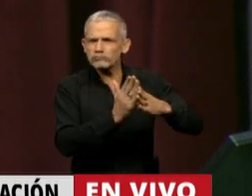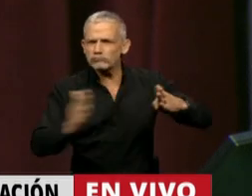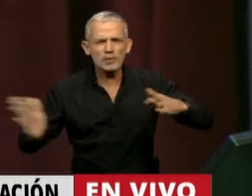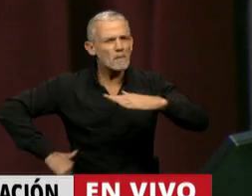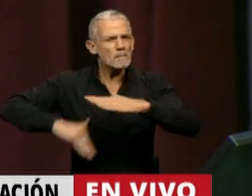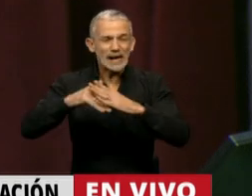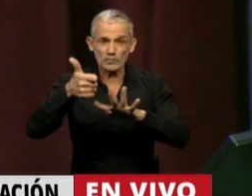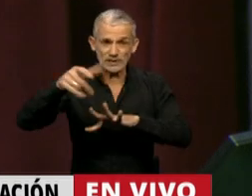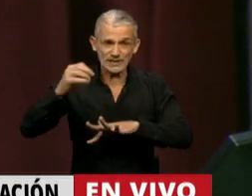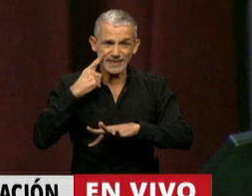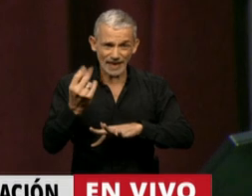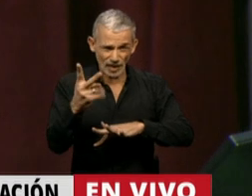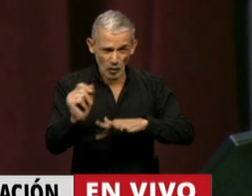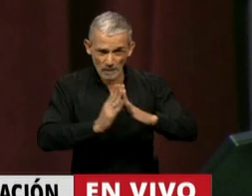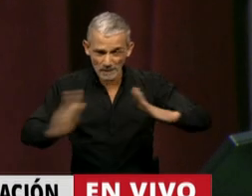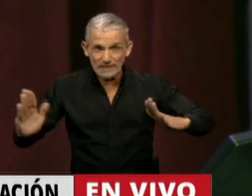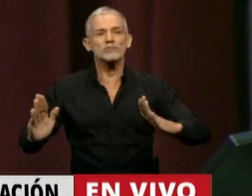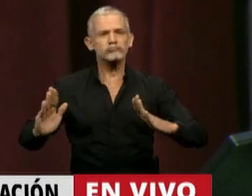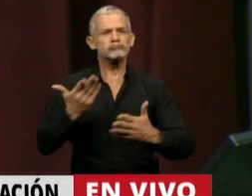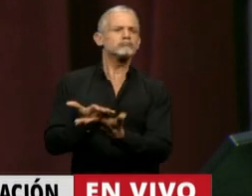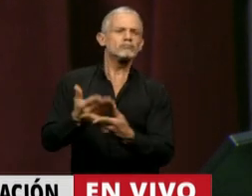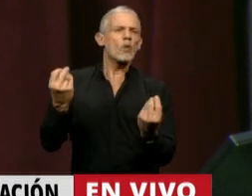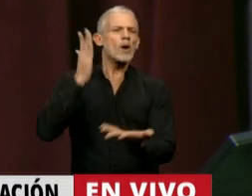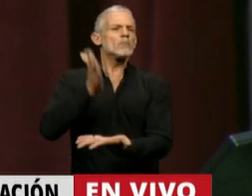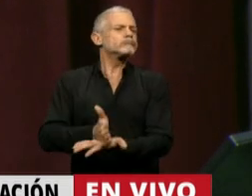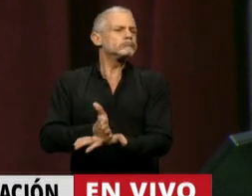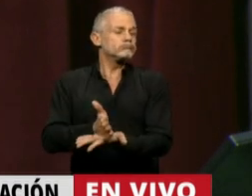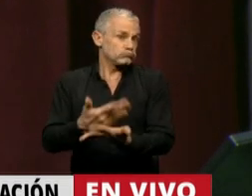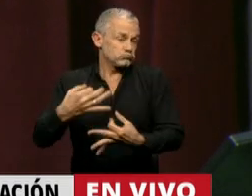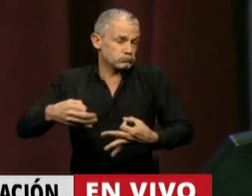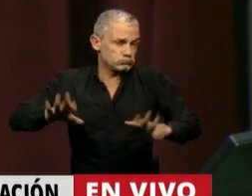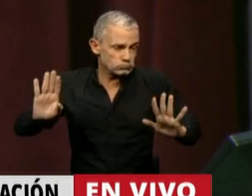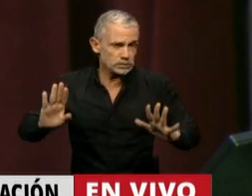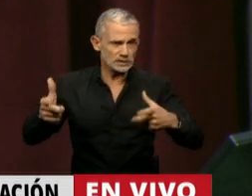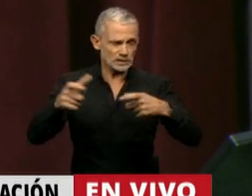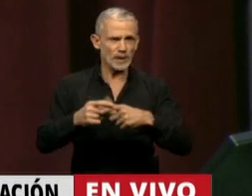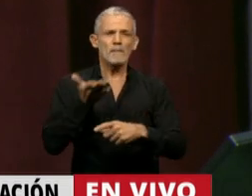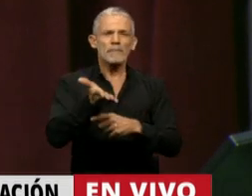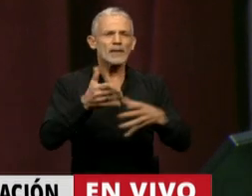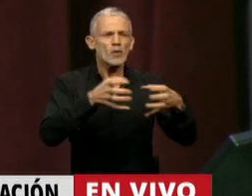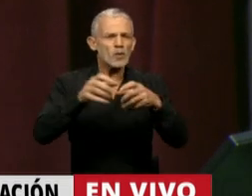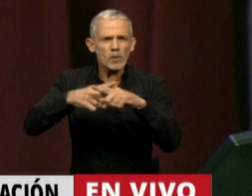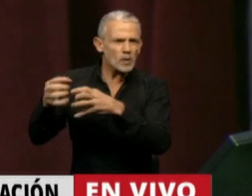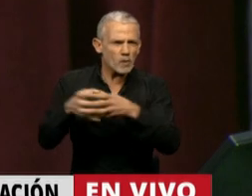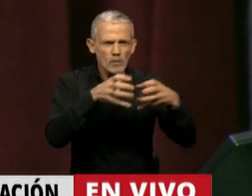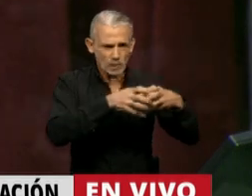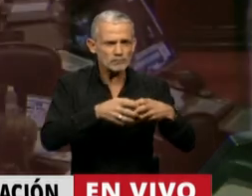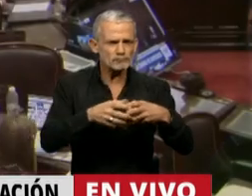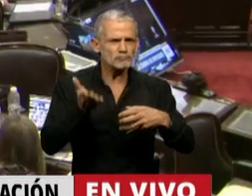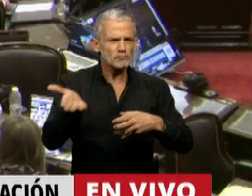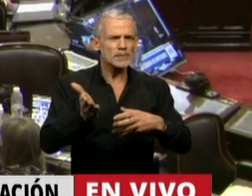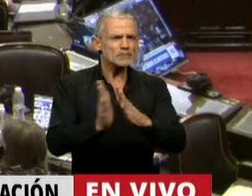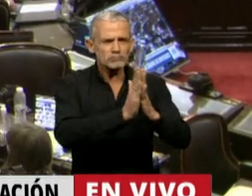máximo de 60 días proponga la medida que el caso demande Solicitar a los bloques políticos de esta honorable